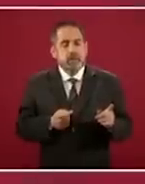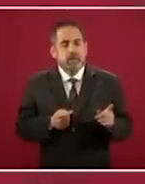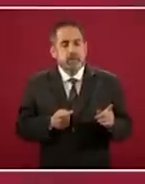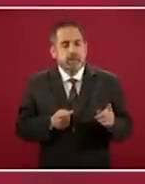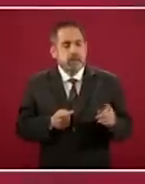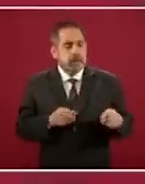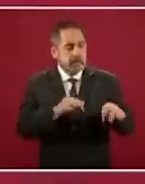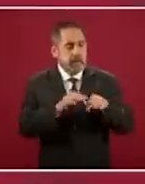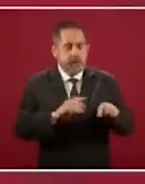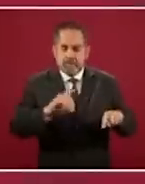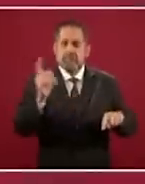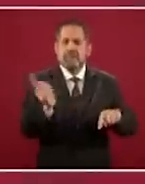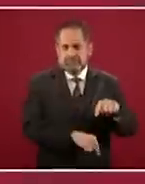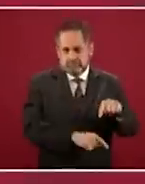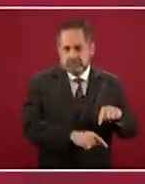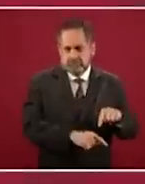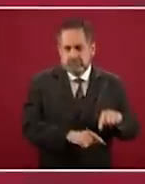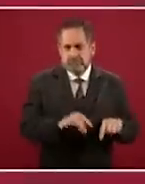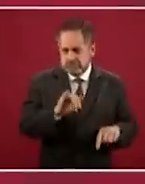quitar del cargo,